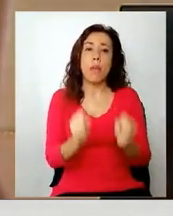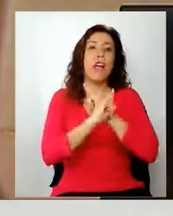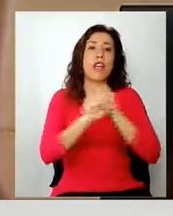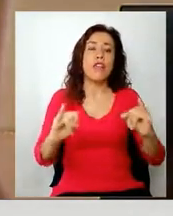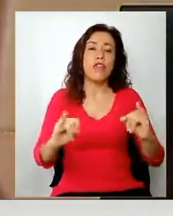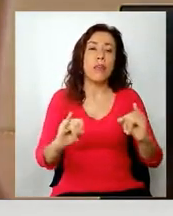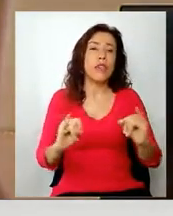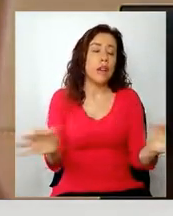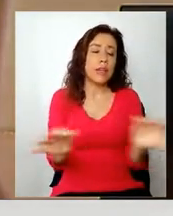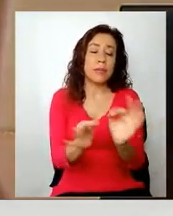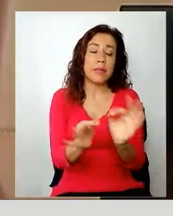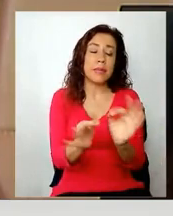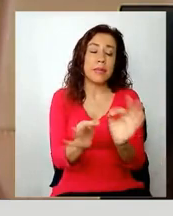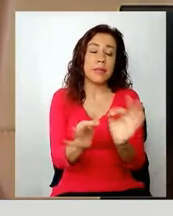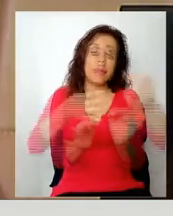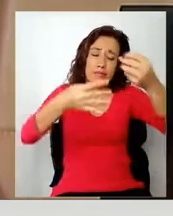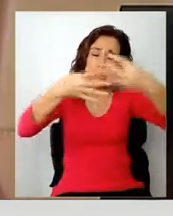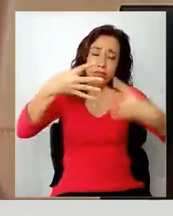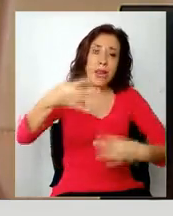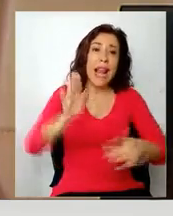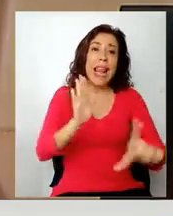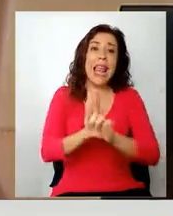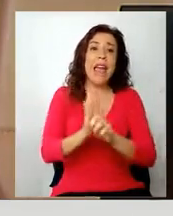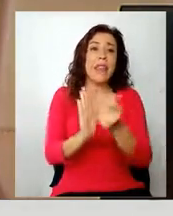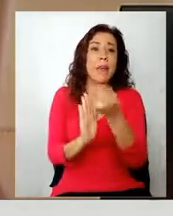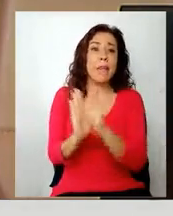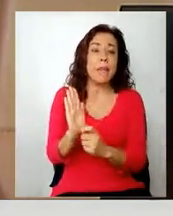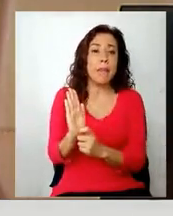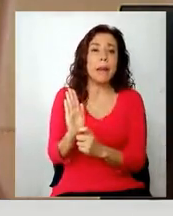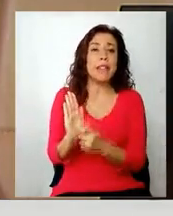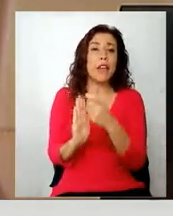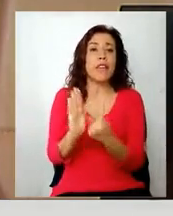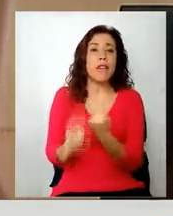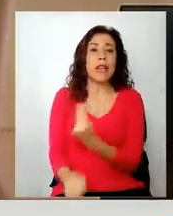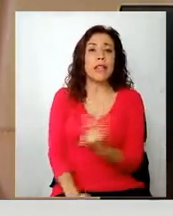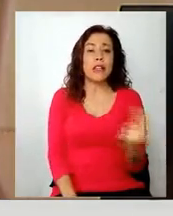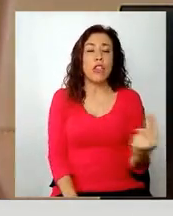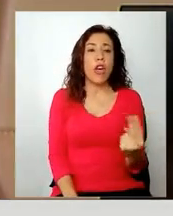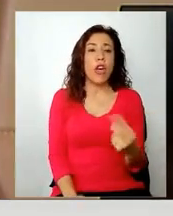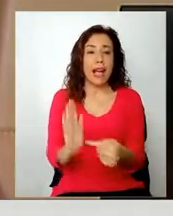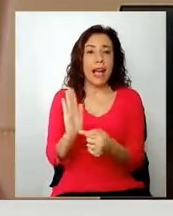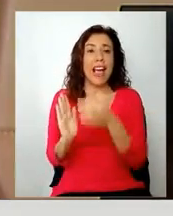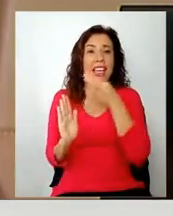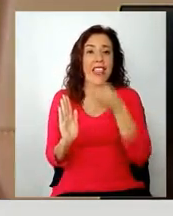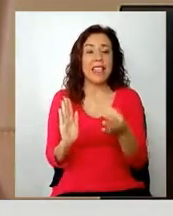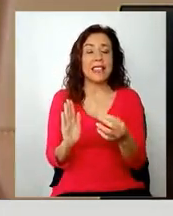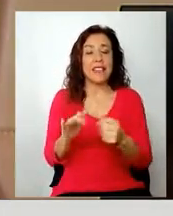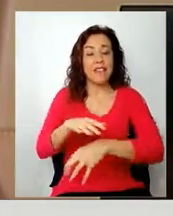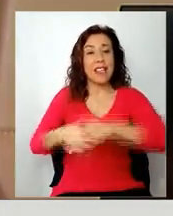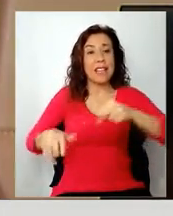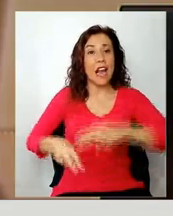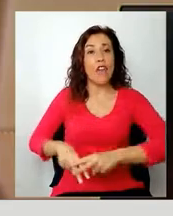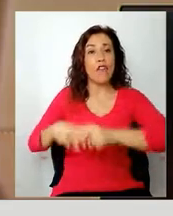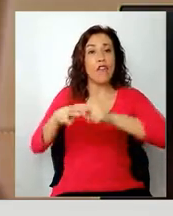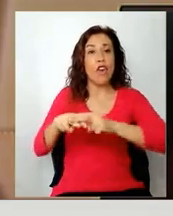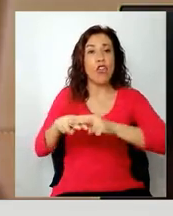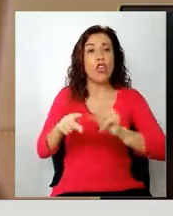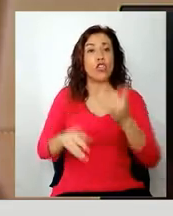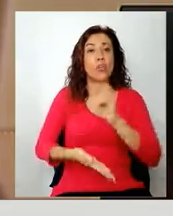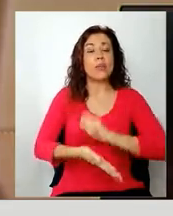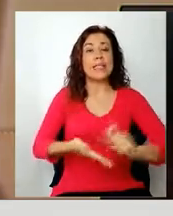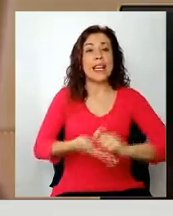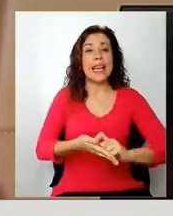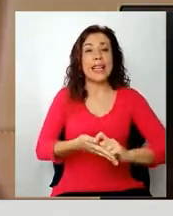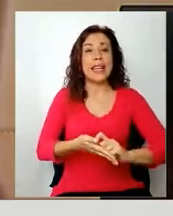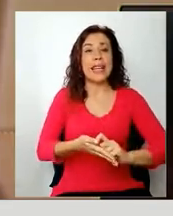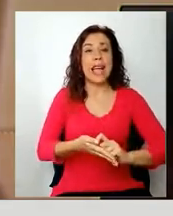por la actual ley de presupuesto la glosa veintidós donde dice con cargo a estos recursos la secretaría de interior podrá elaborar